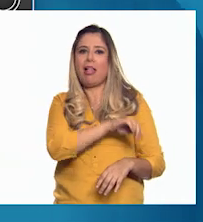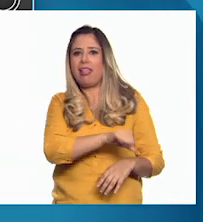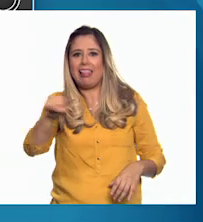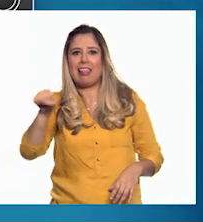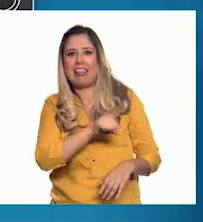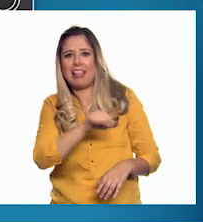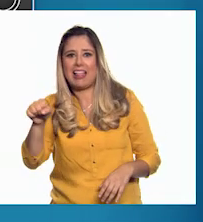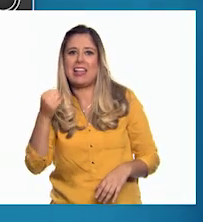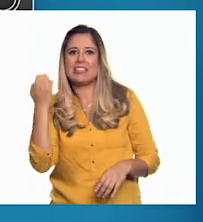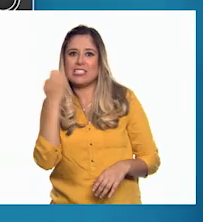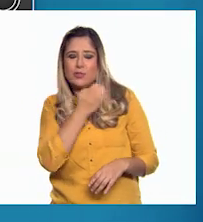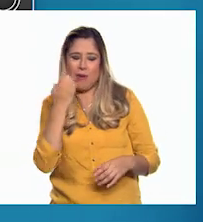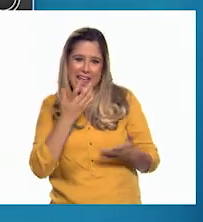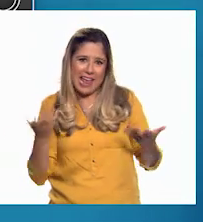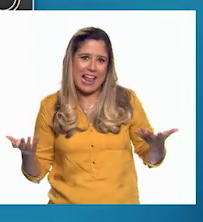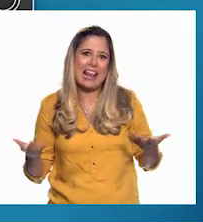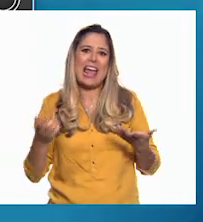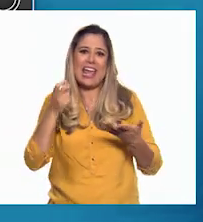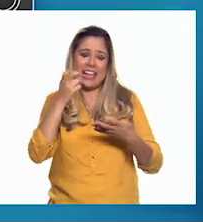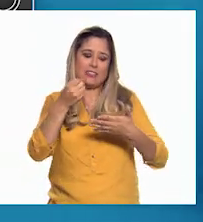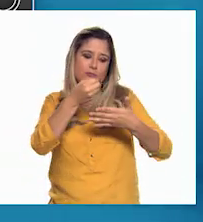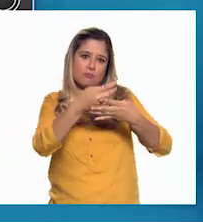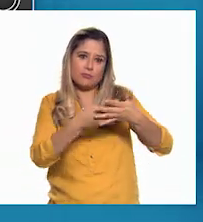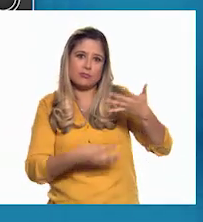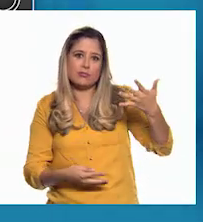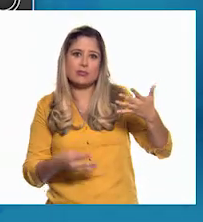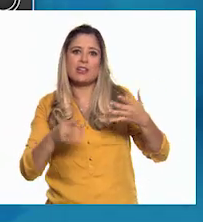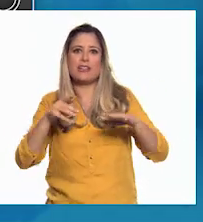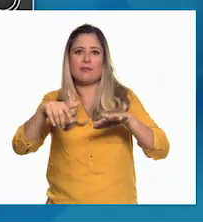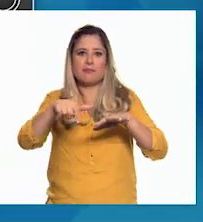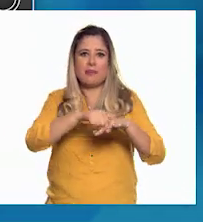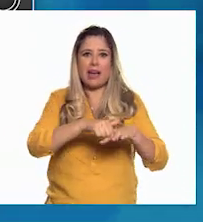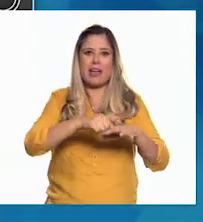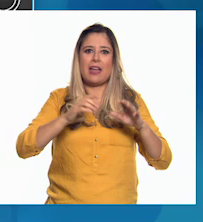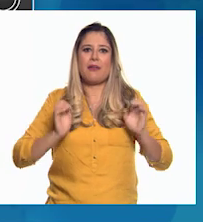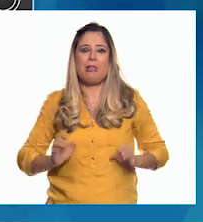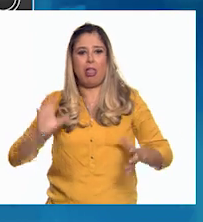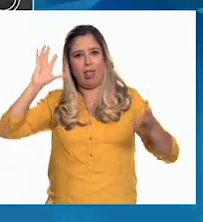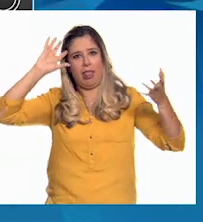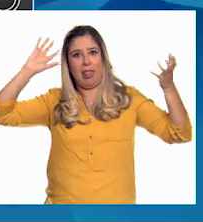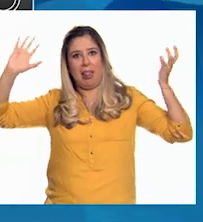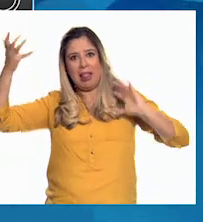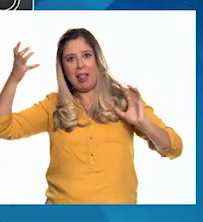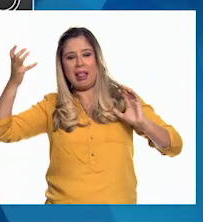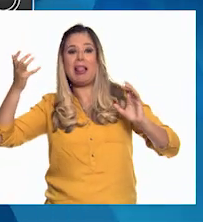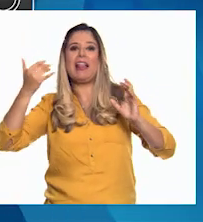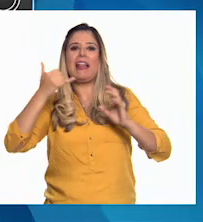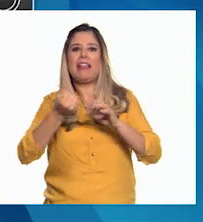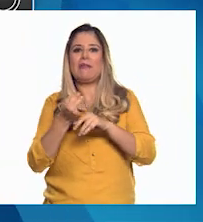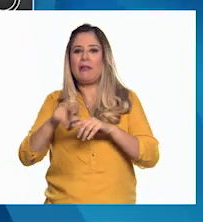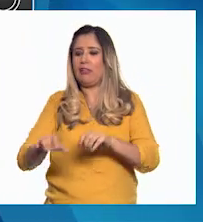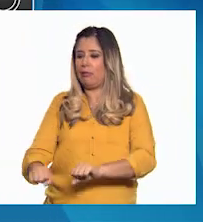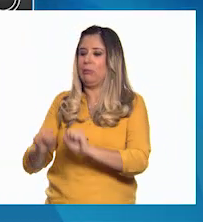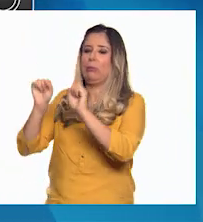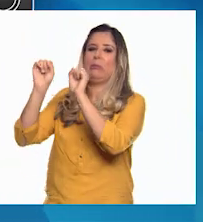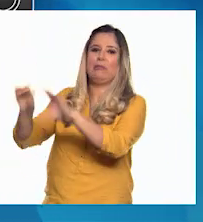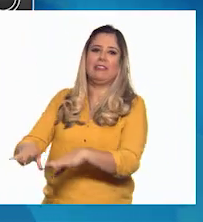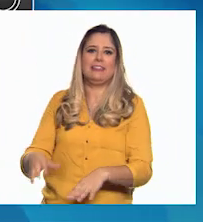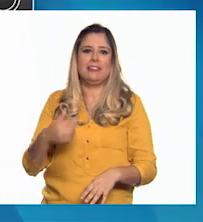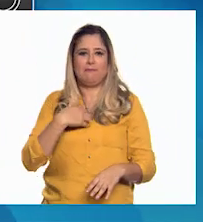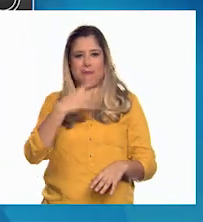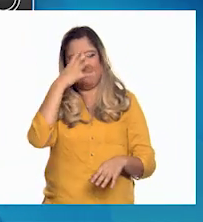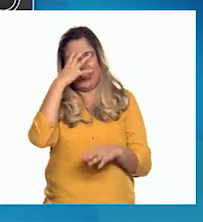escuela. Pues qué bien que te lleva a la escuela. Sí, pero me lleva en pantuflas y bata, despeinada, y además se baja del coche y me entrega en la puerta. Me da